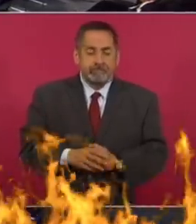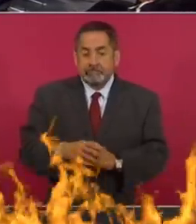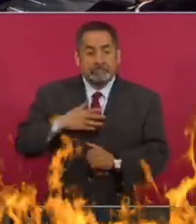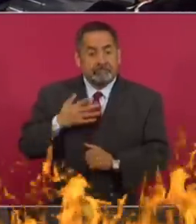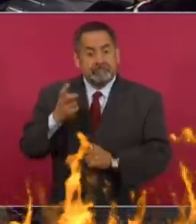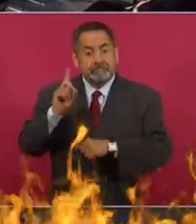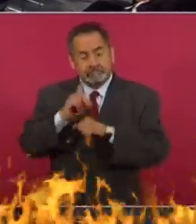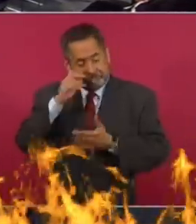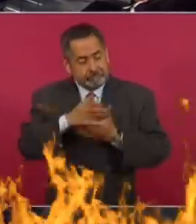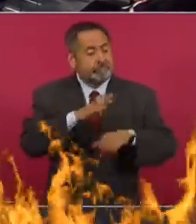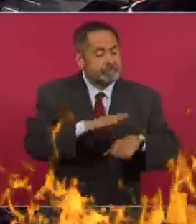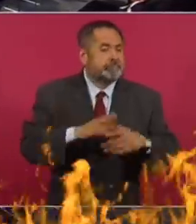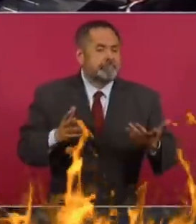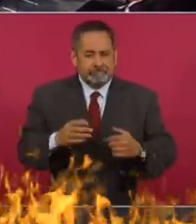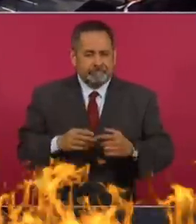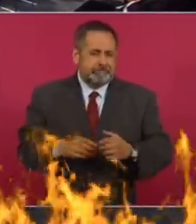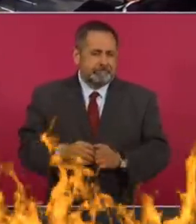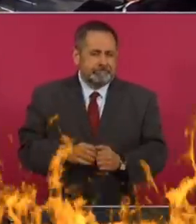intervine cuando